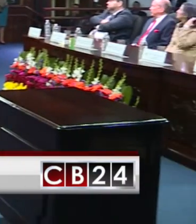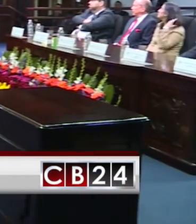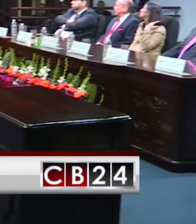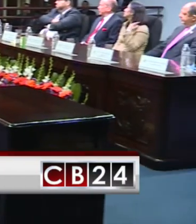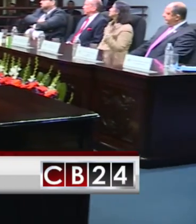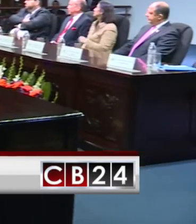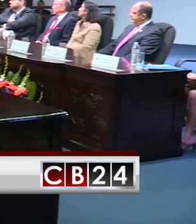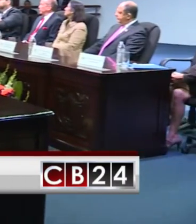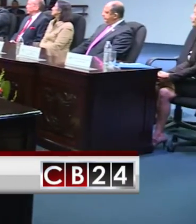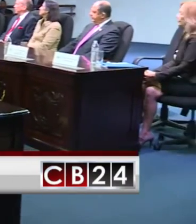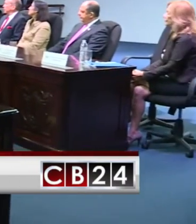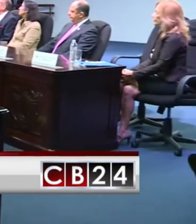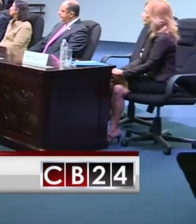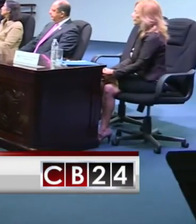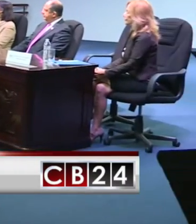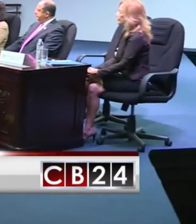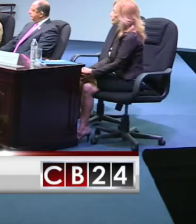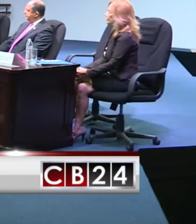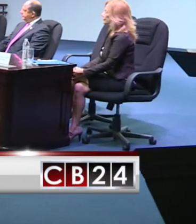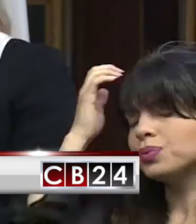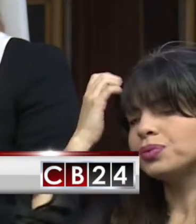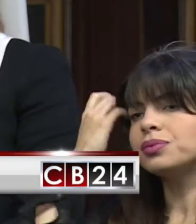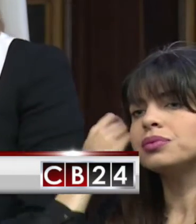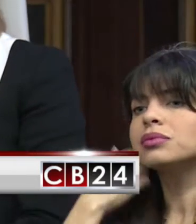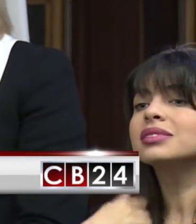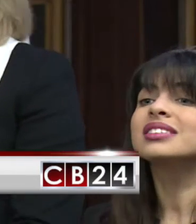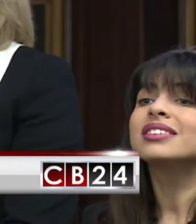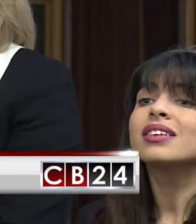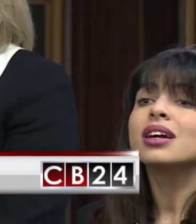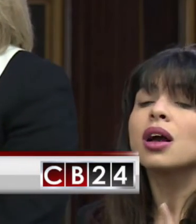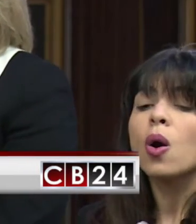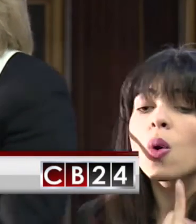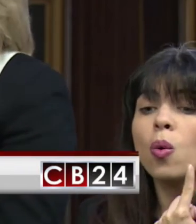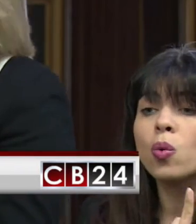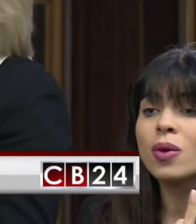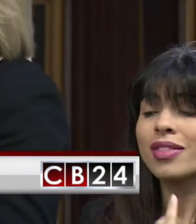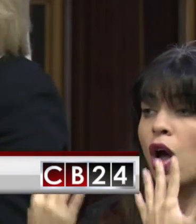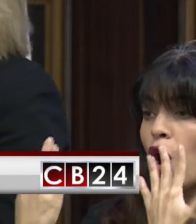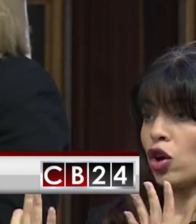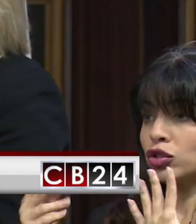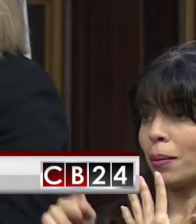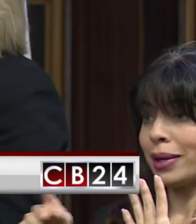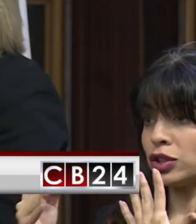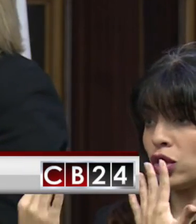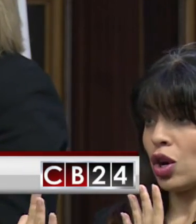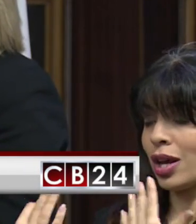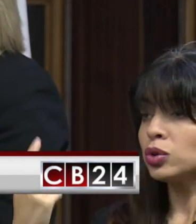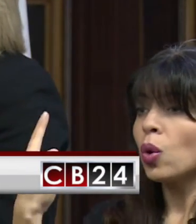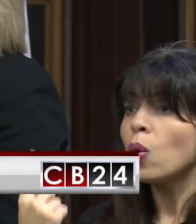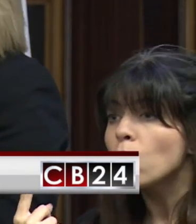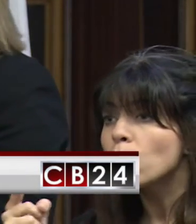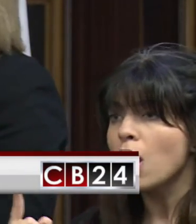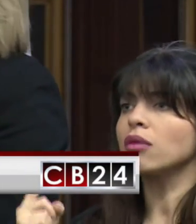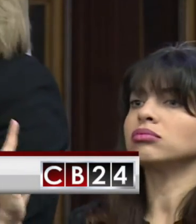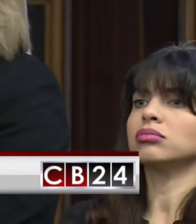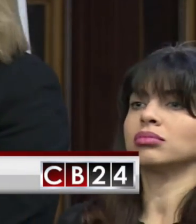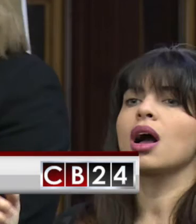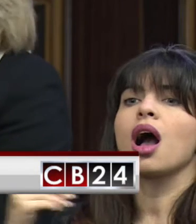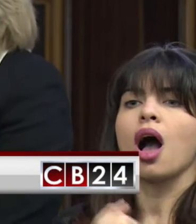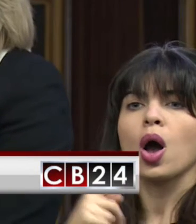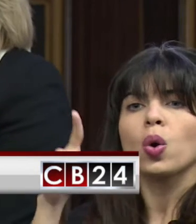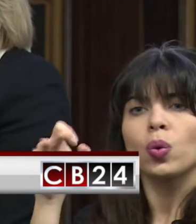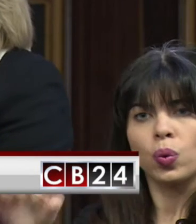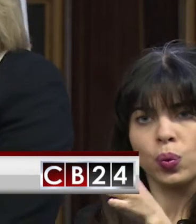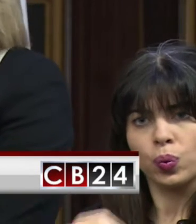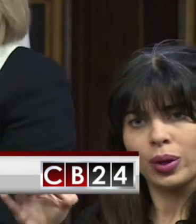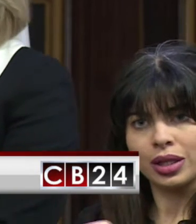conflicto y a lo que está en el conflicto. Una de cada 8 personas costarricenses tiene un